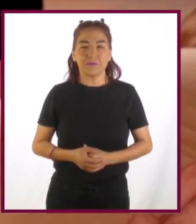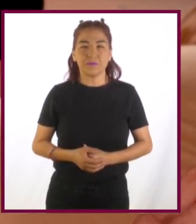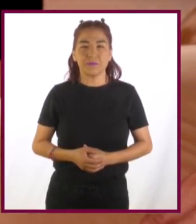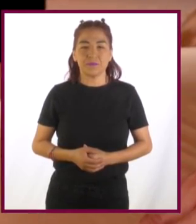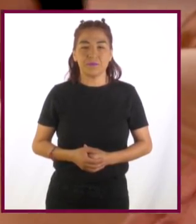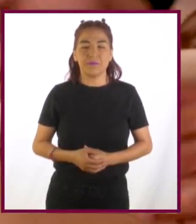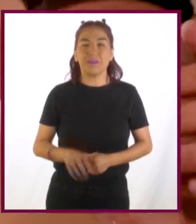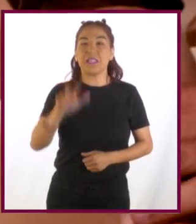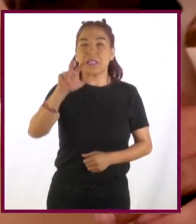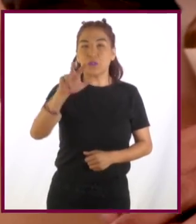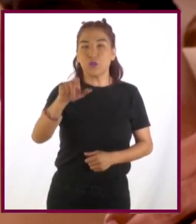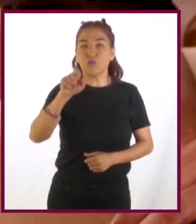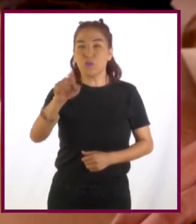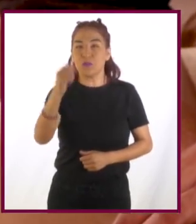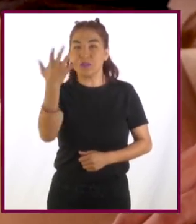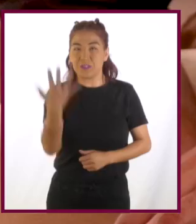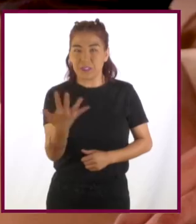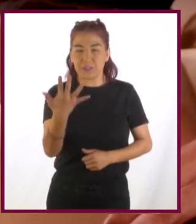Son